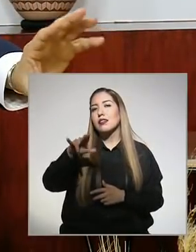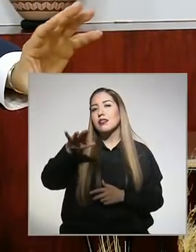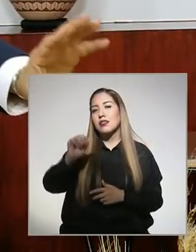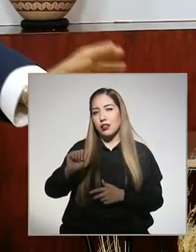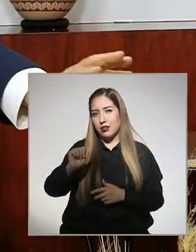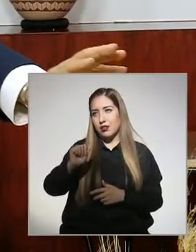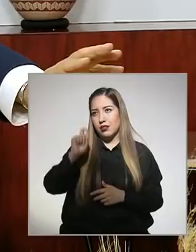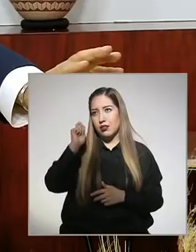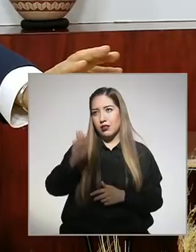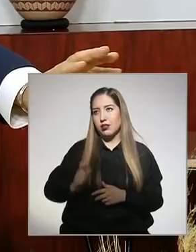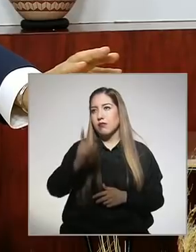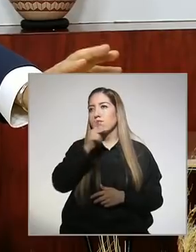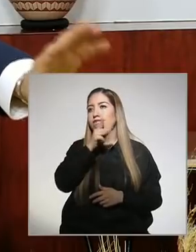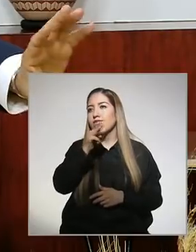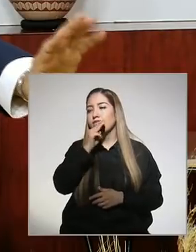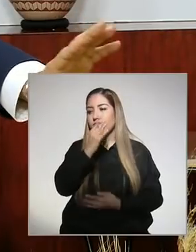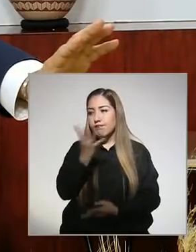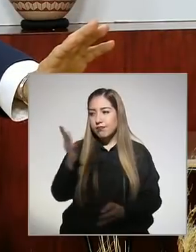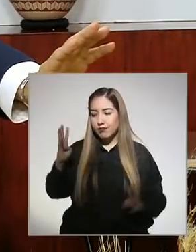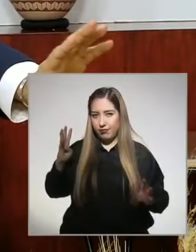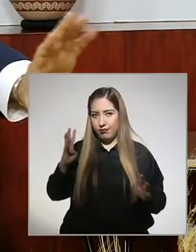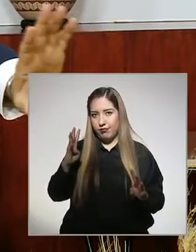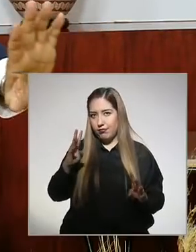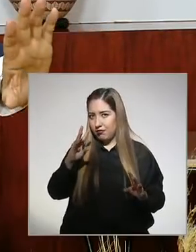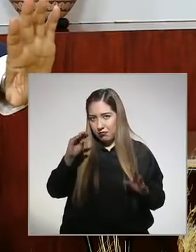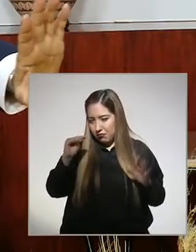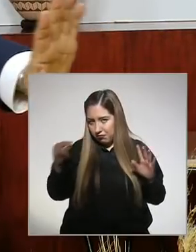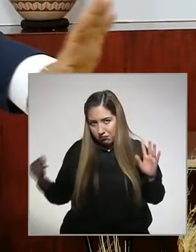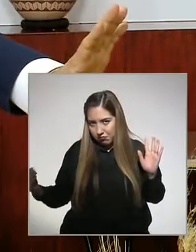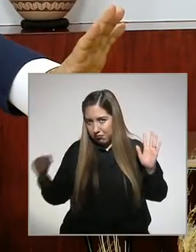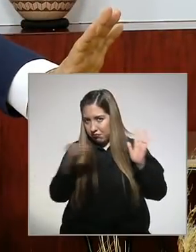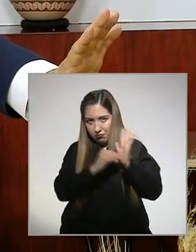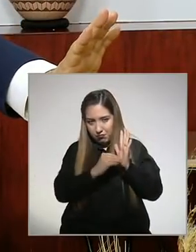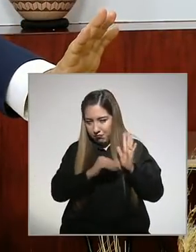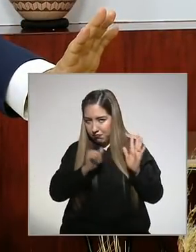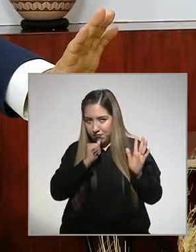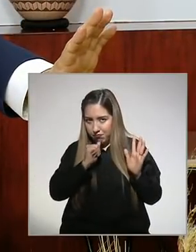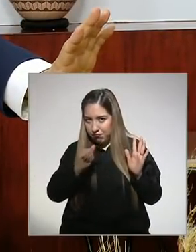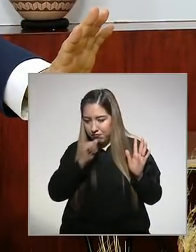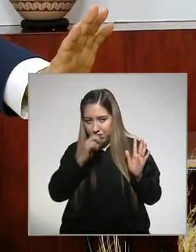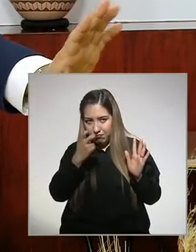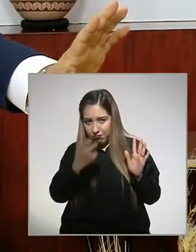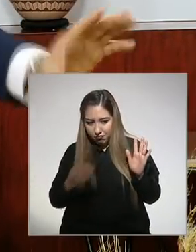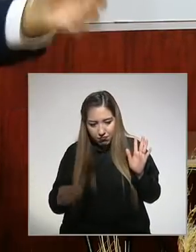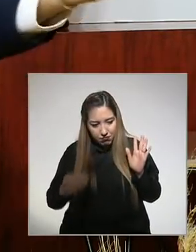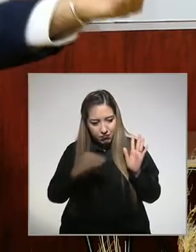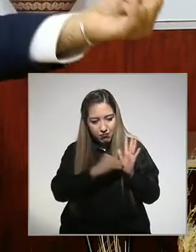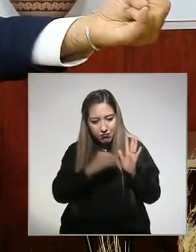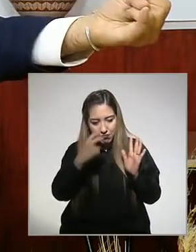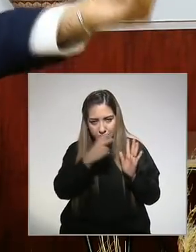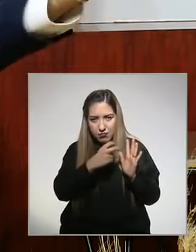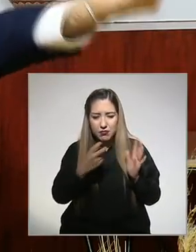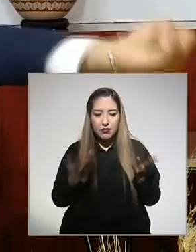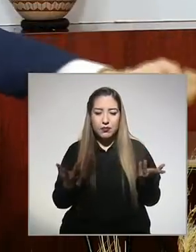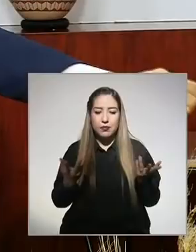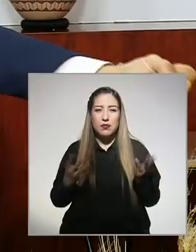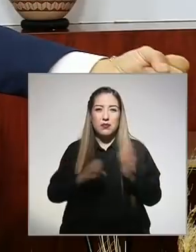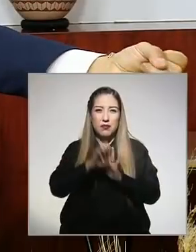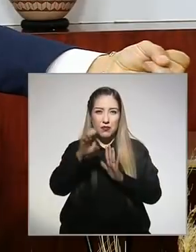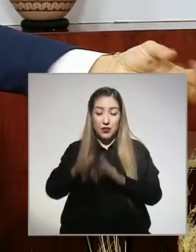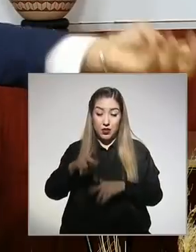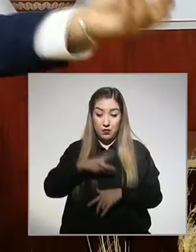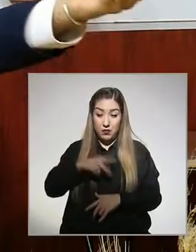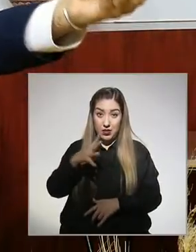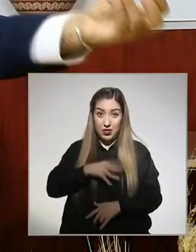negligencia parental. No está puesto, no se ha pensado en en esa forma. Así como si yo no vacuno a mis